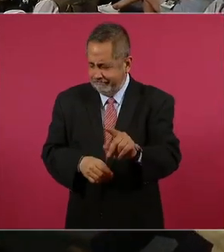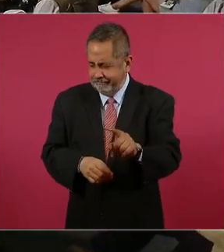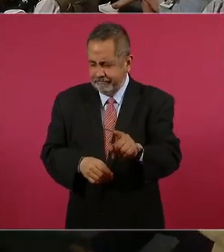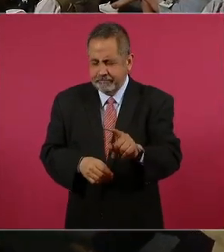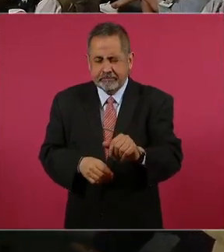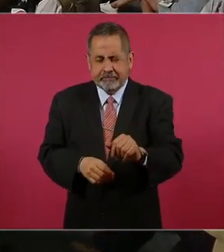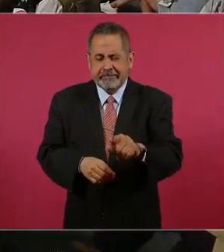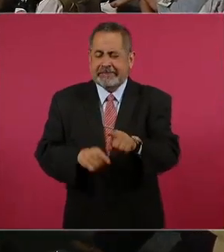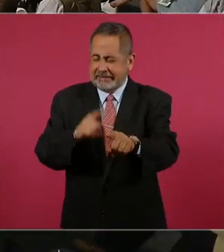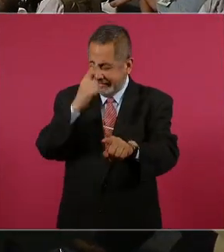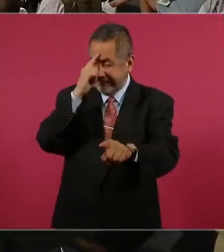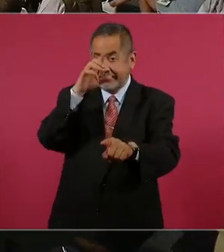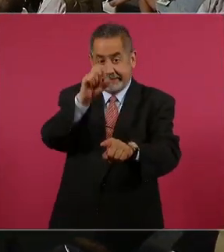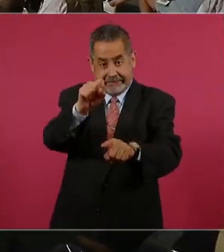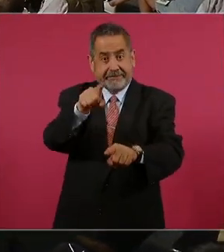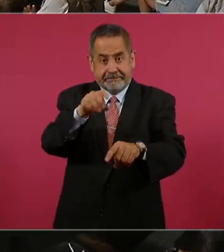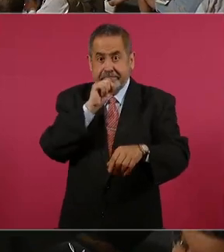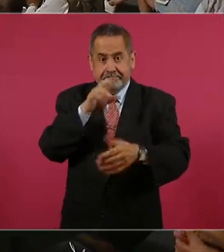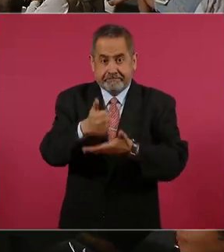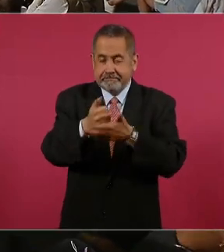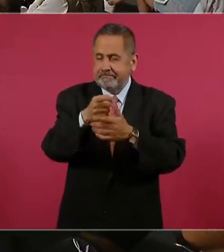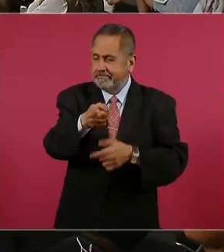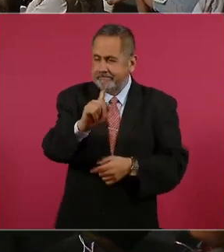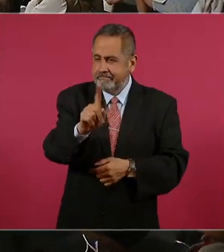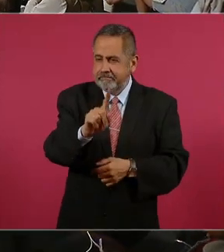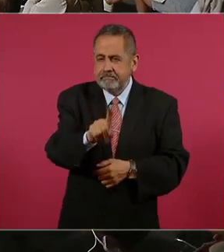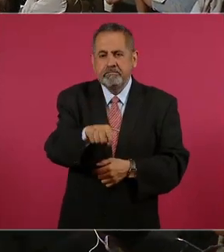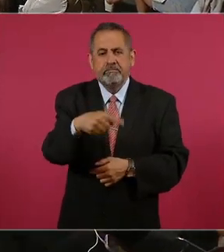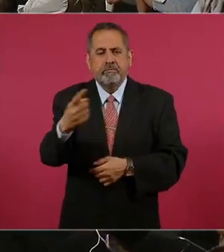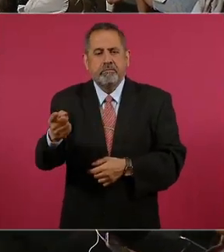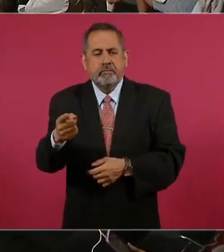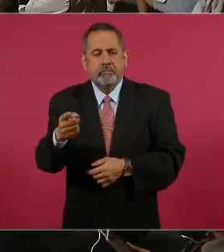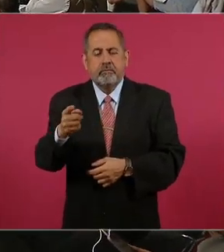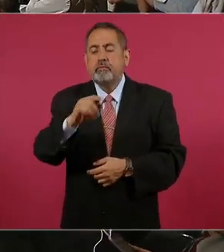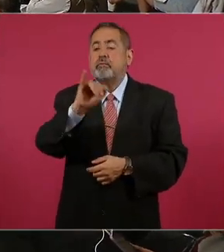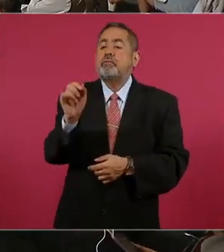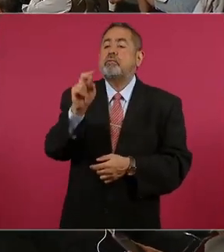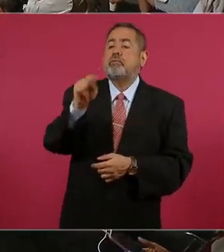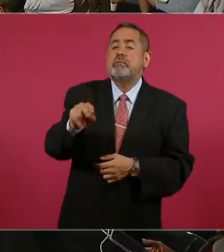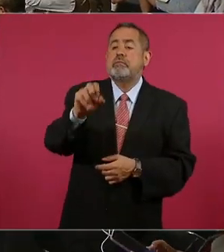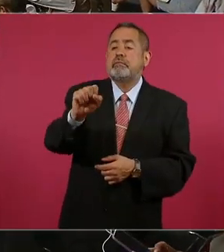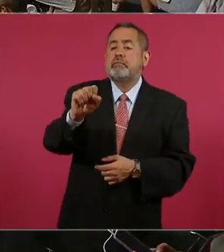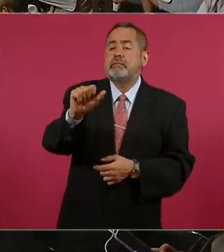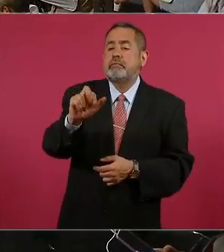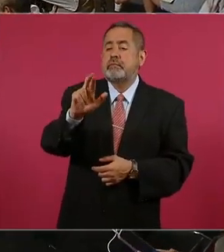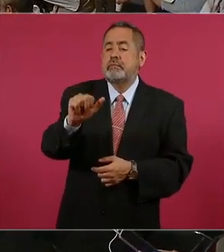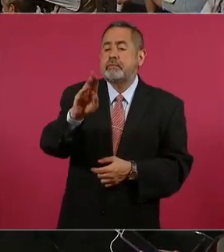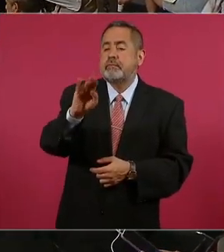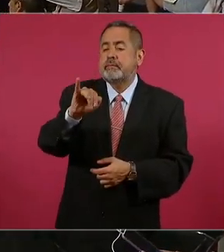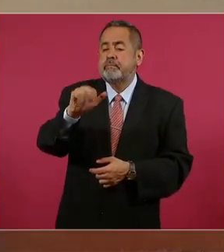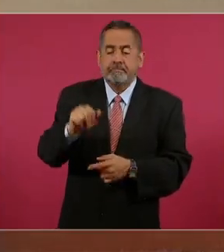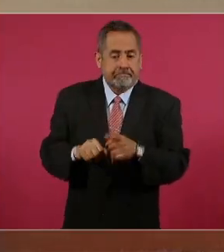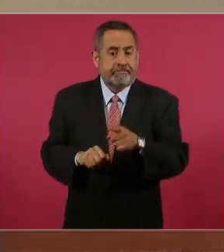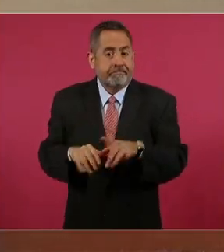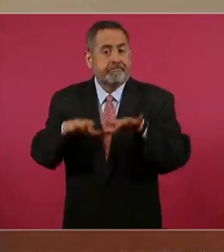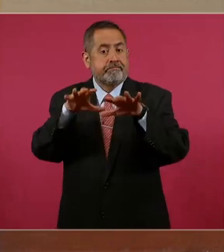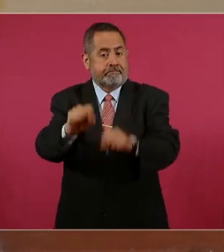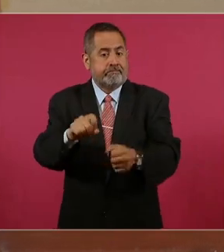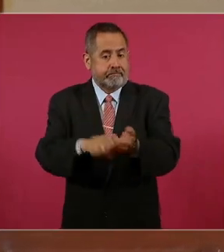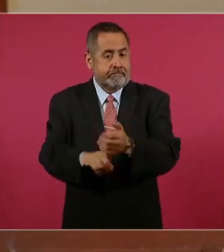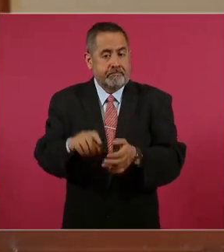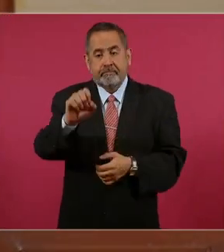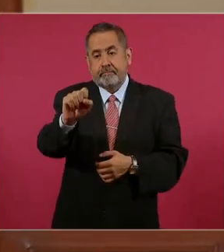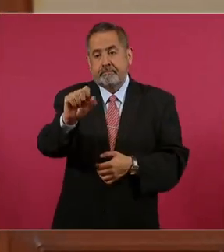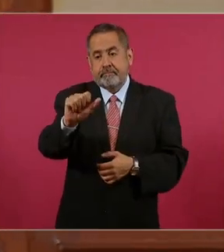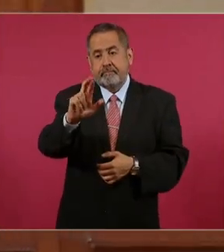Camilo y Ponciano. Pero Juan Sarabia, detienen a Juan Sarabia.